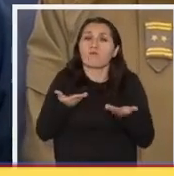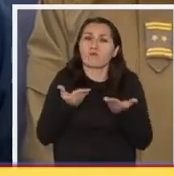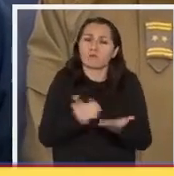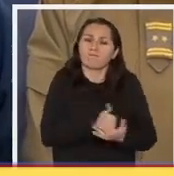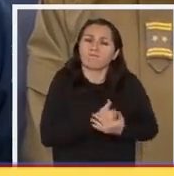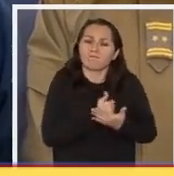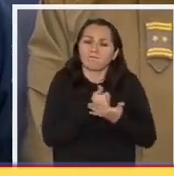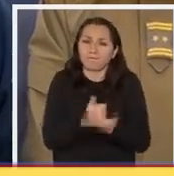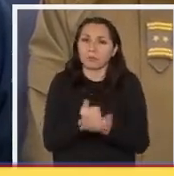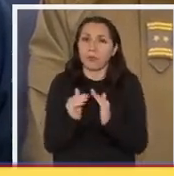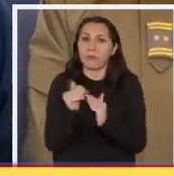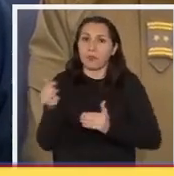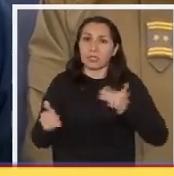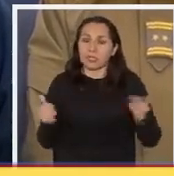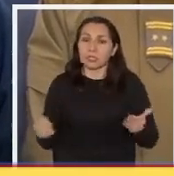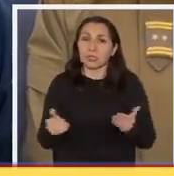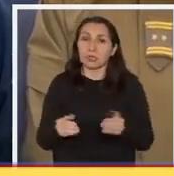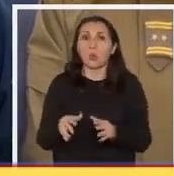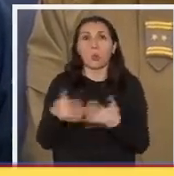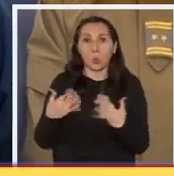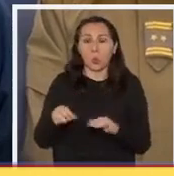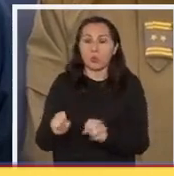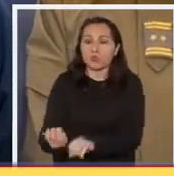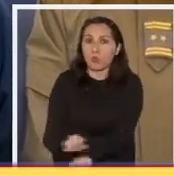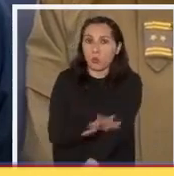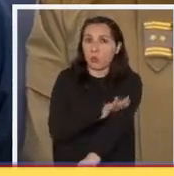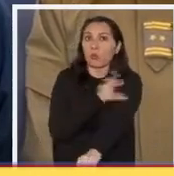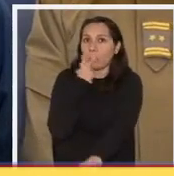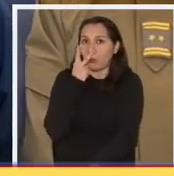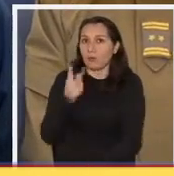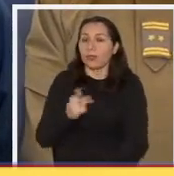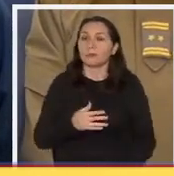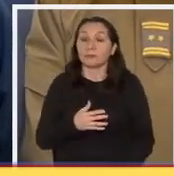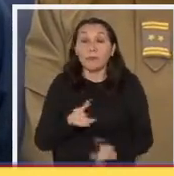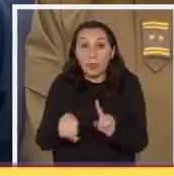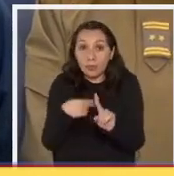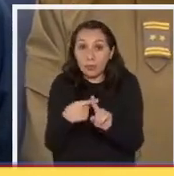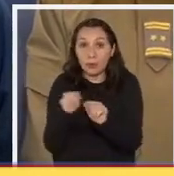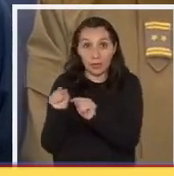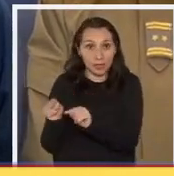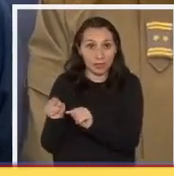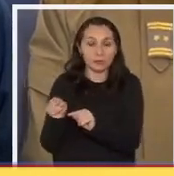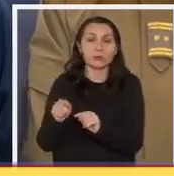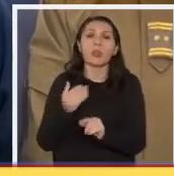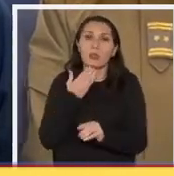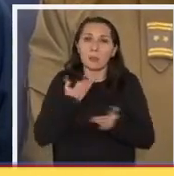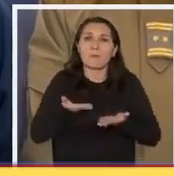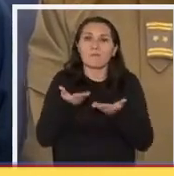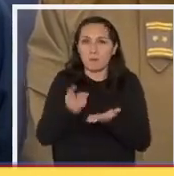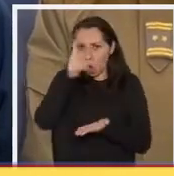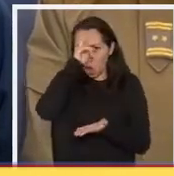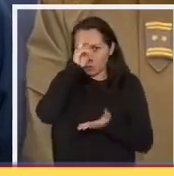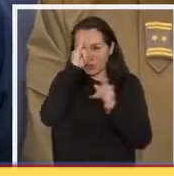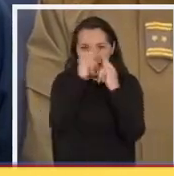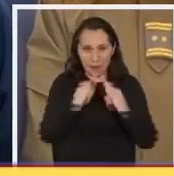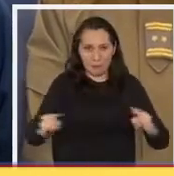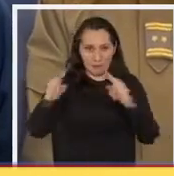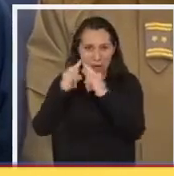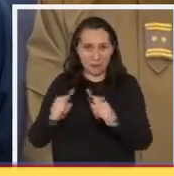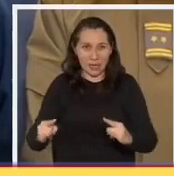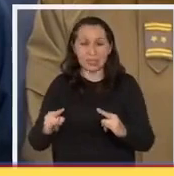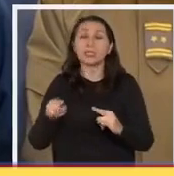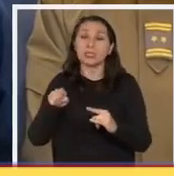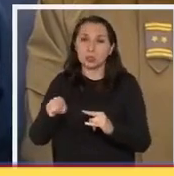una solidaridad de vecinos que es realmente conmovedora. Pero además de eso, vamos a disponer de un hospital de campaña gestionado